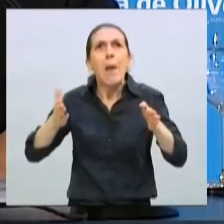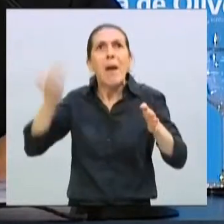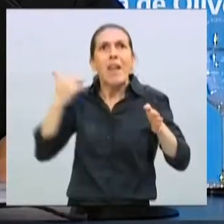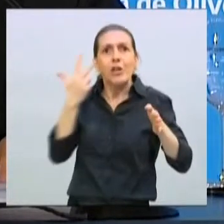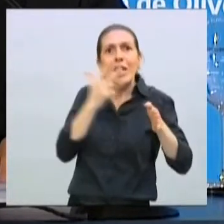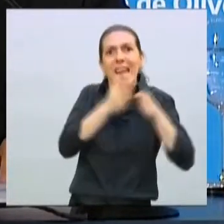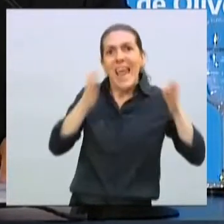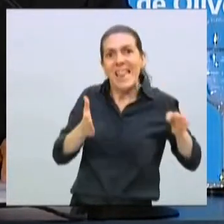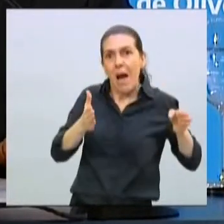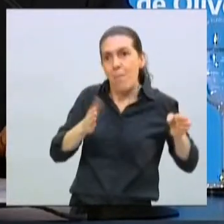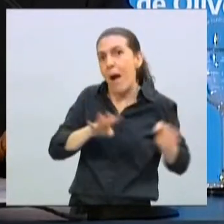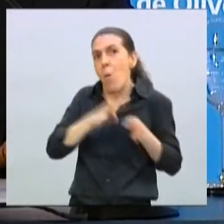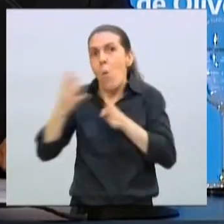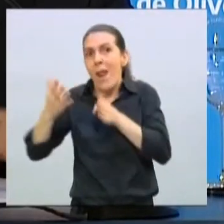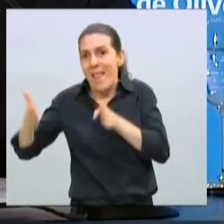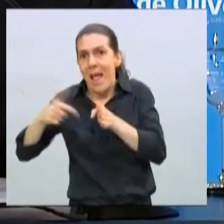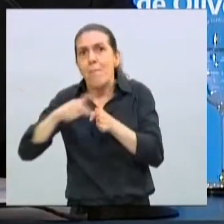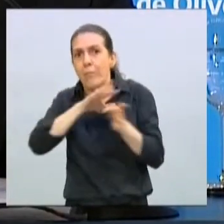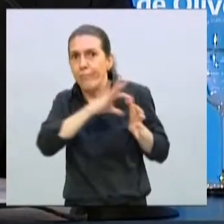trabajándolo.